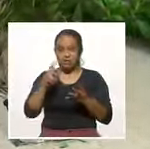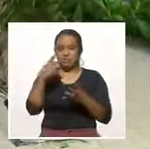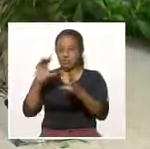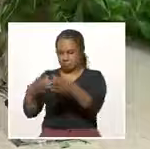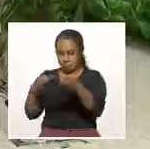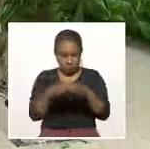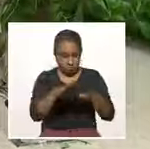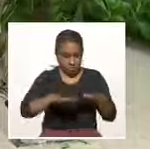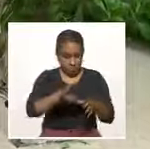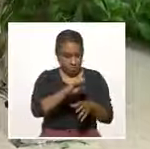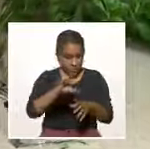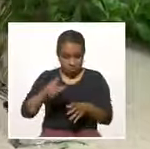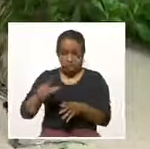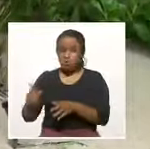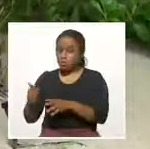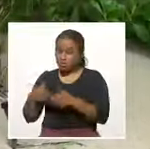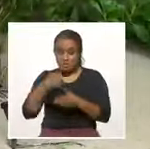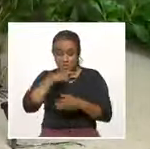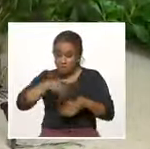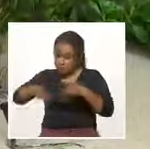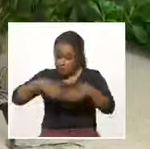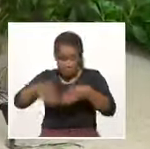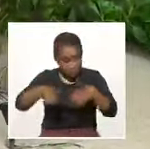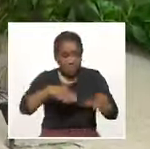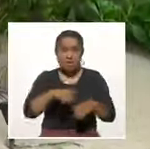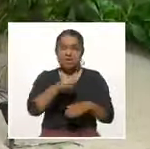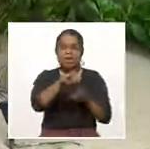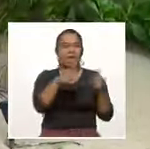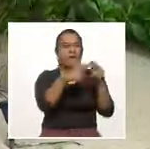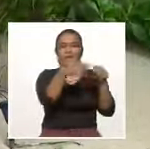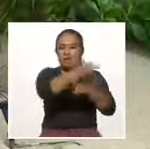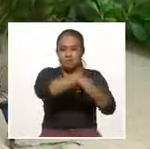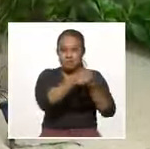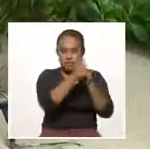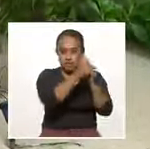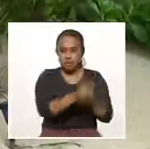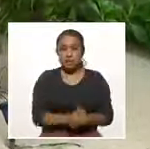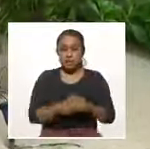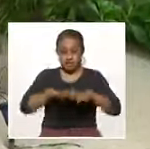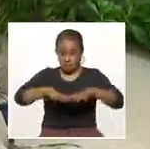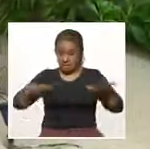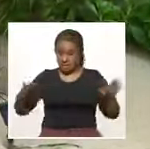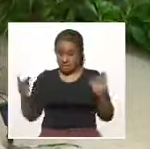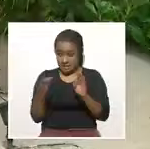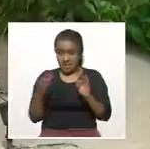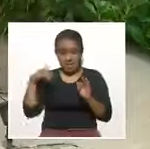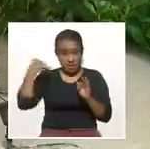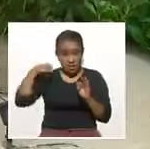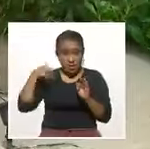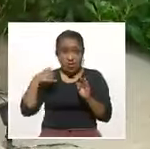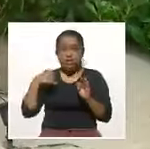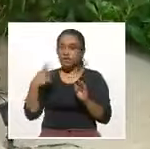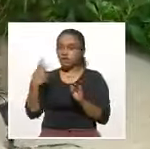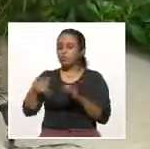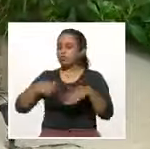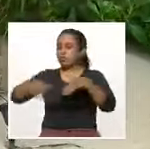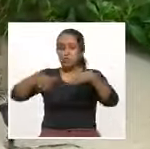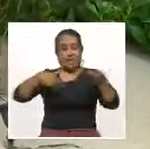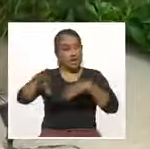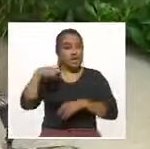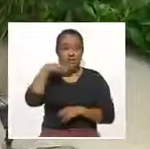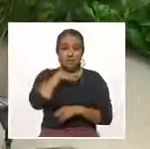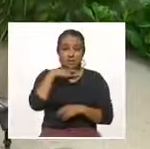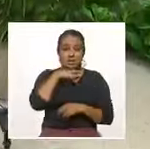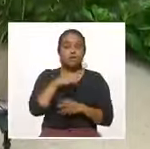sacan y los meten en albergues, van desalojando lo que es todo, lo que es la costa yucateca. Y se